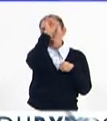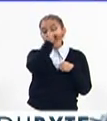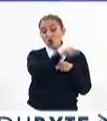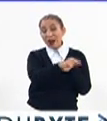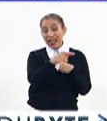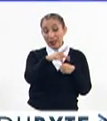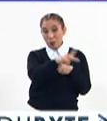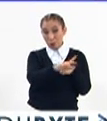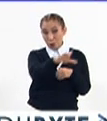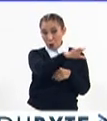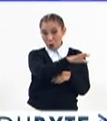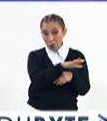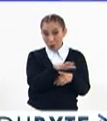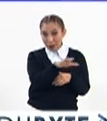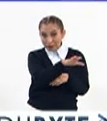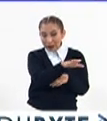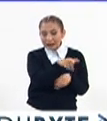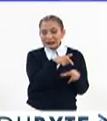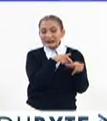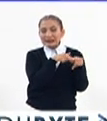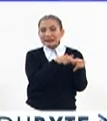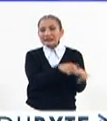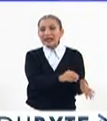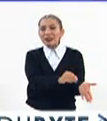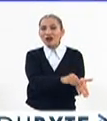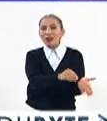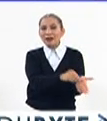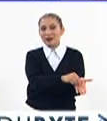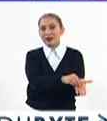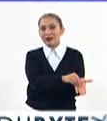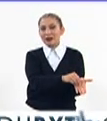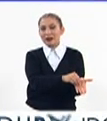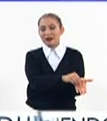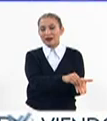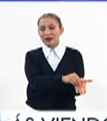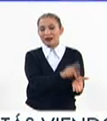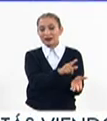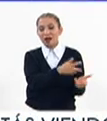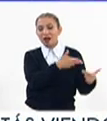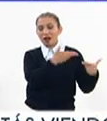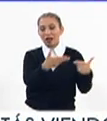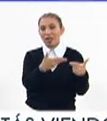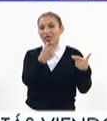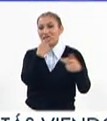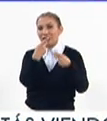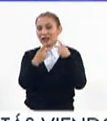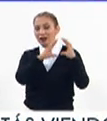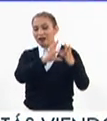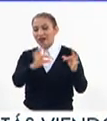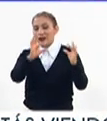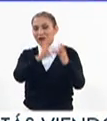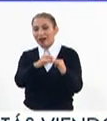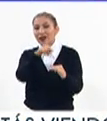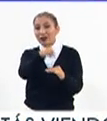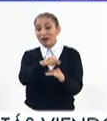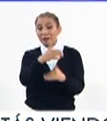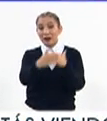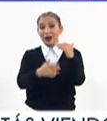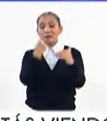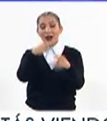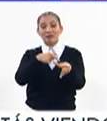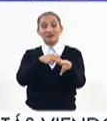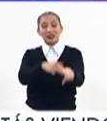culturales populares tienden a ser de larga tradición. Se transmiten oralmente, entre su capacidad